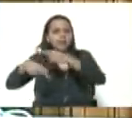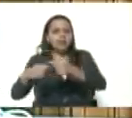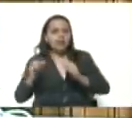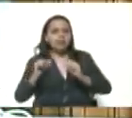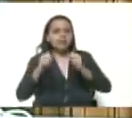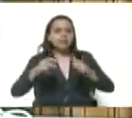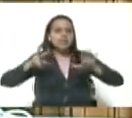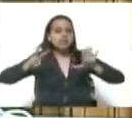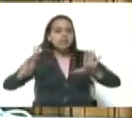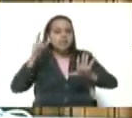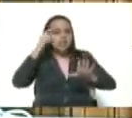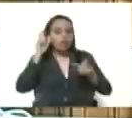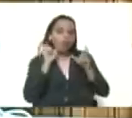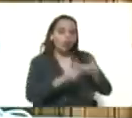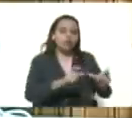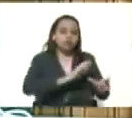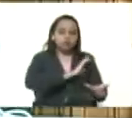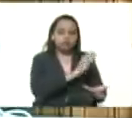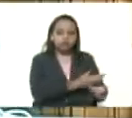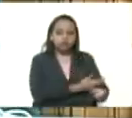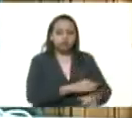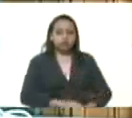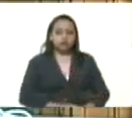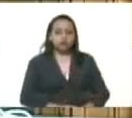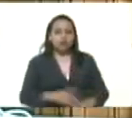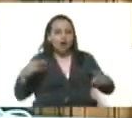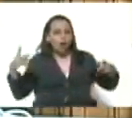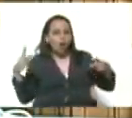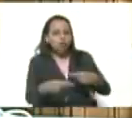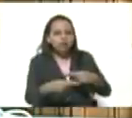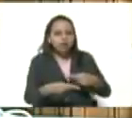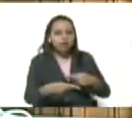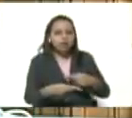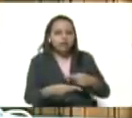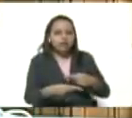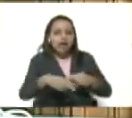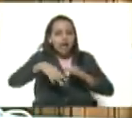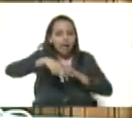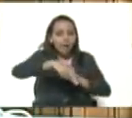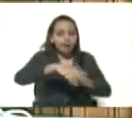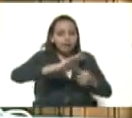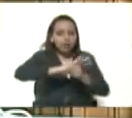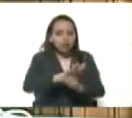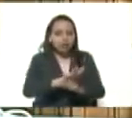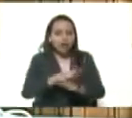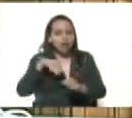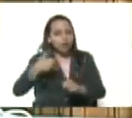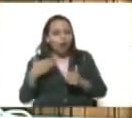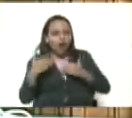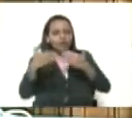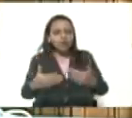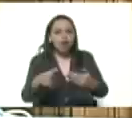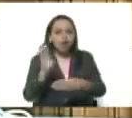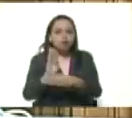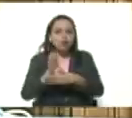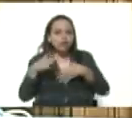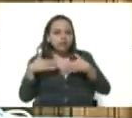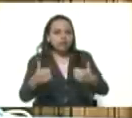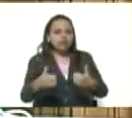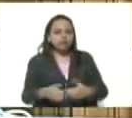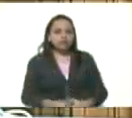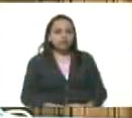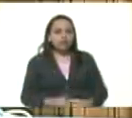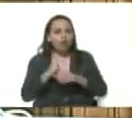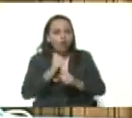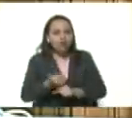arrancan 7 días de cuarentena radical para cortarle las patas al coronavirus y avanzar en proteger la salud.